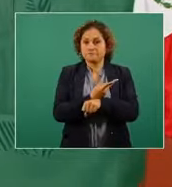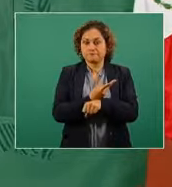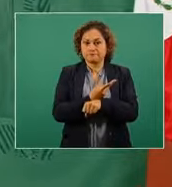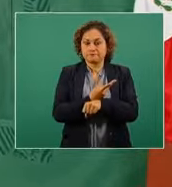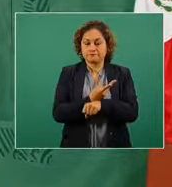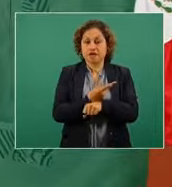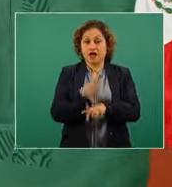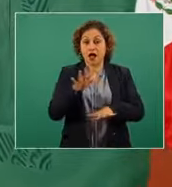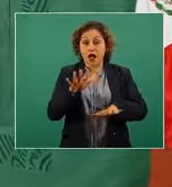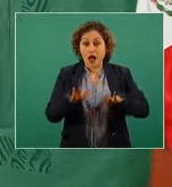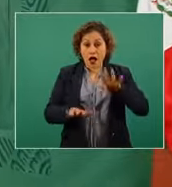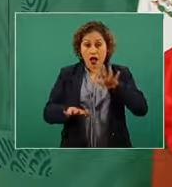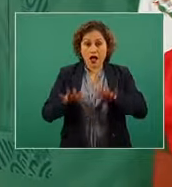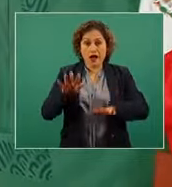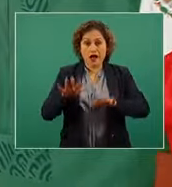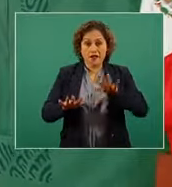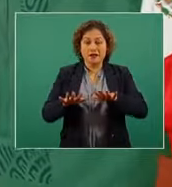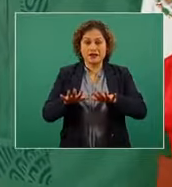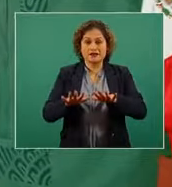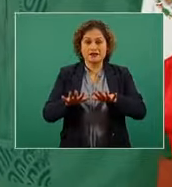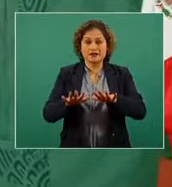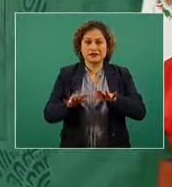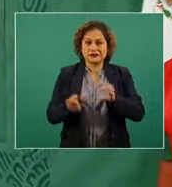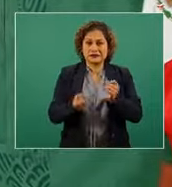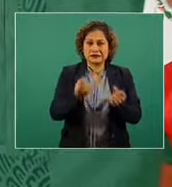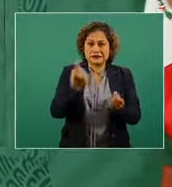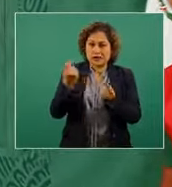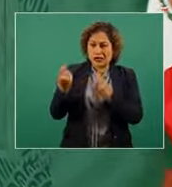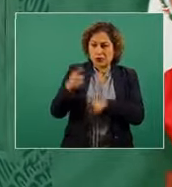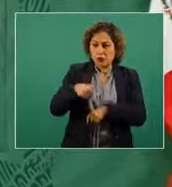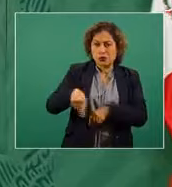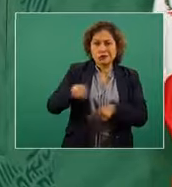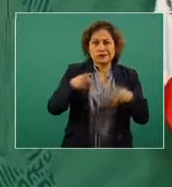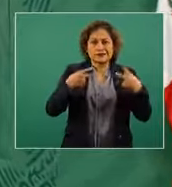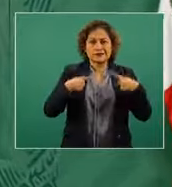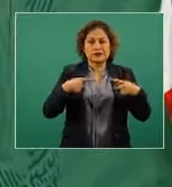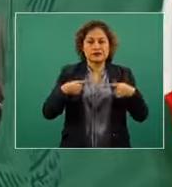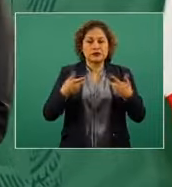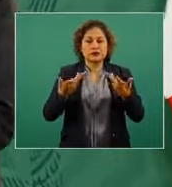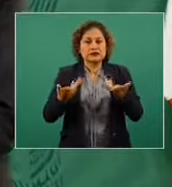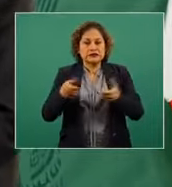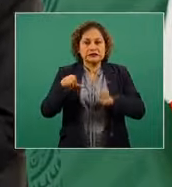necesidad de relevos por